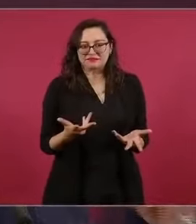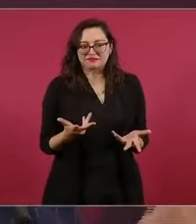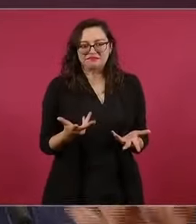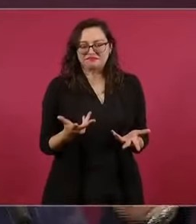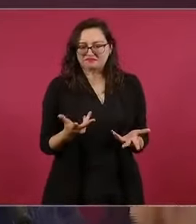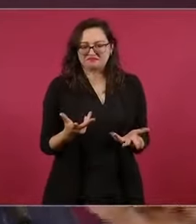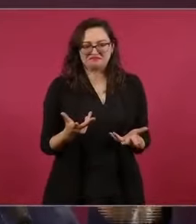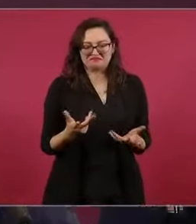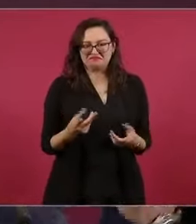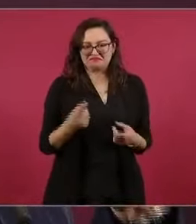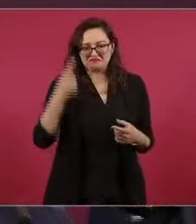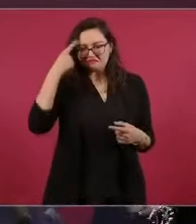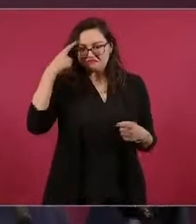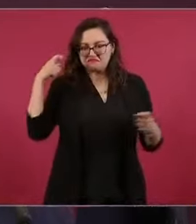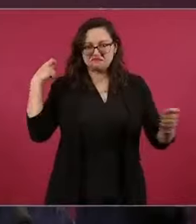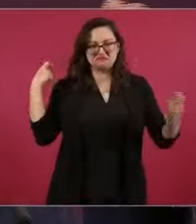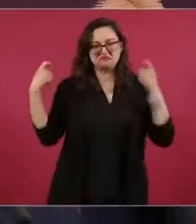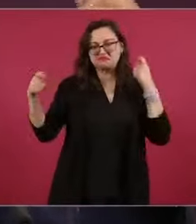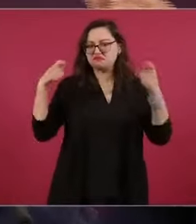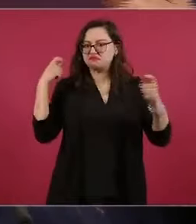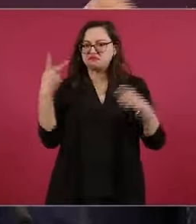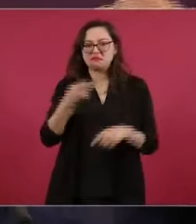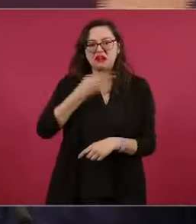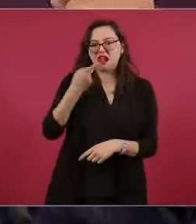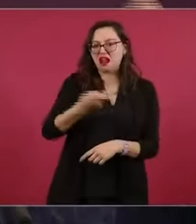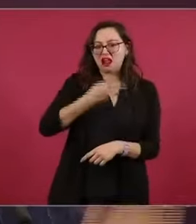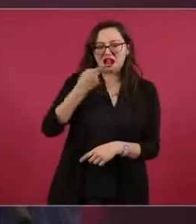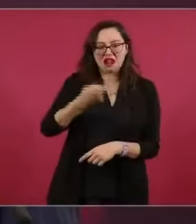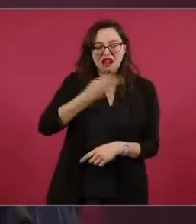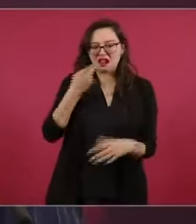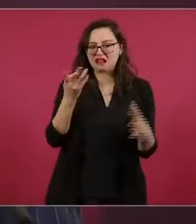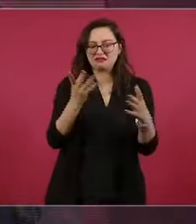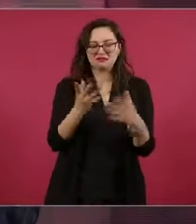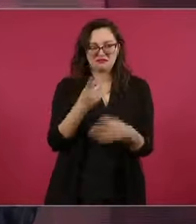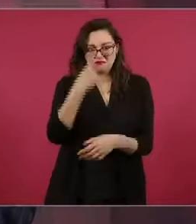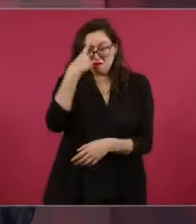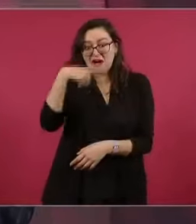fácil, ¿no?, de palabras, ¿sí?,